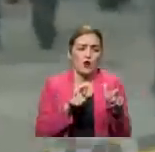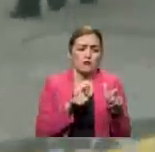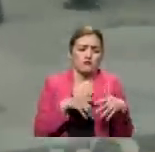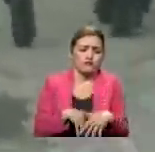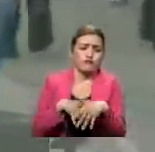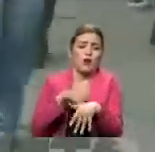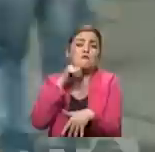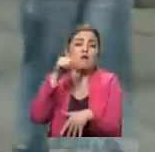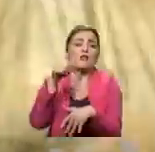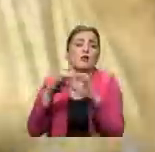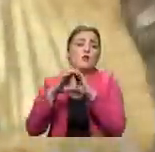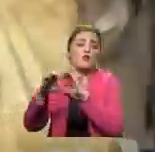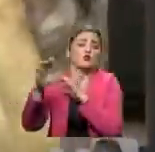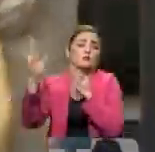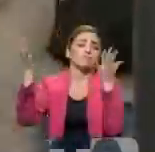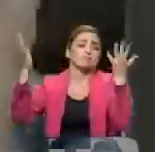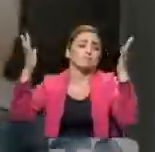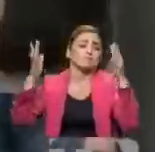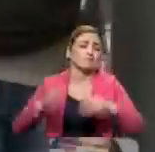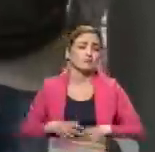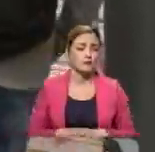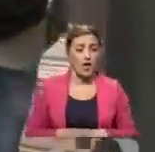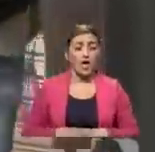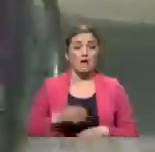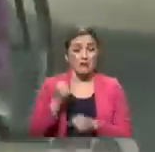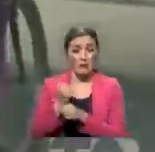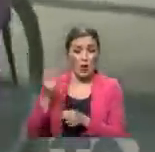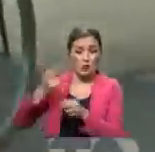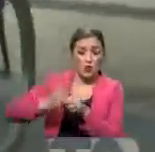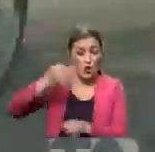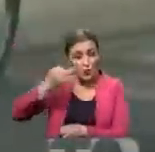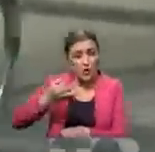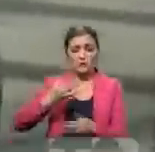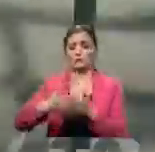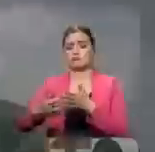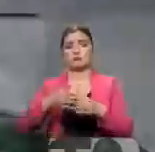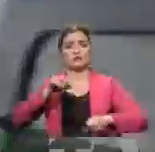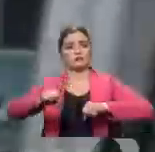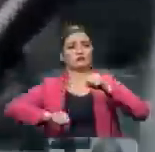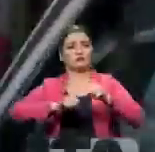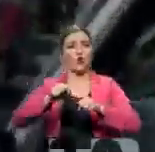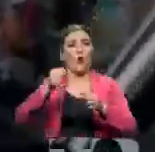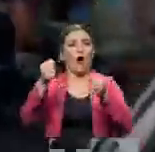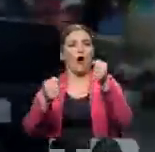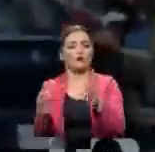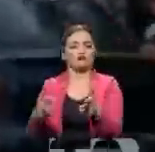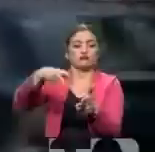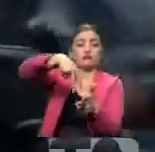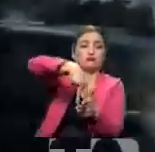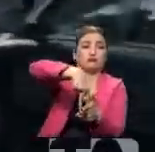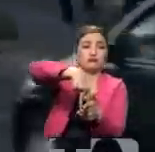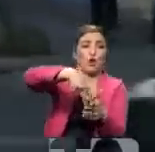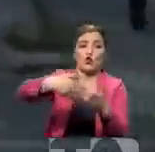de la falta de transporte. Y es que por cumplir no importa ir en bicicleta o en el balde de una camioneta.